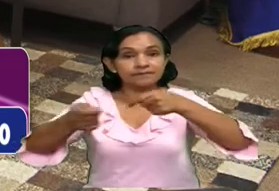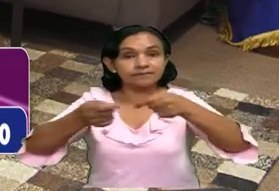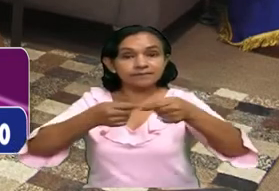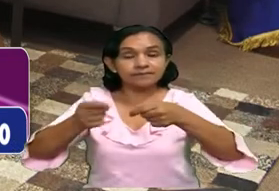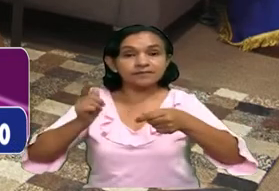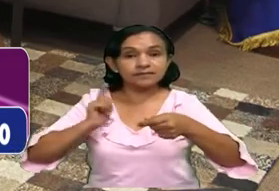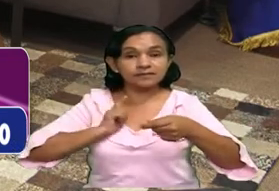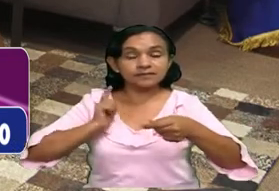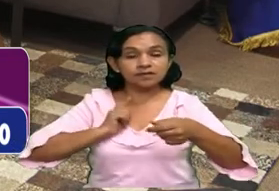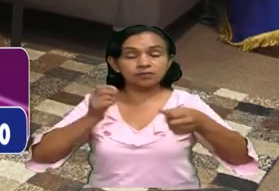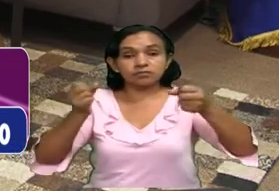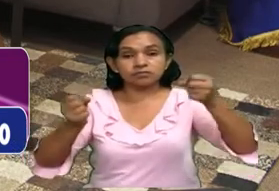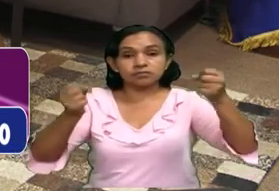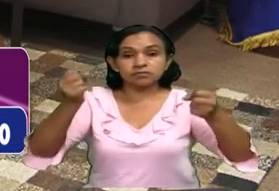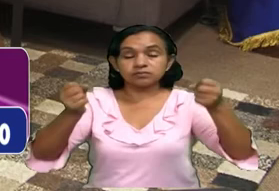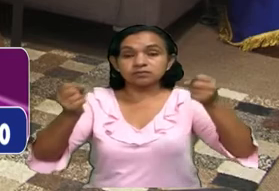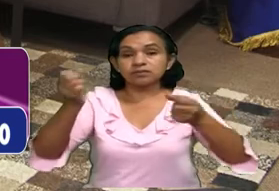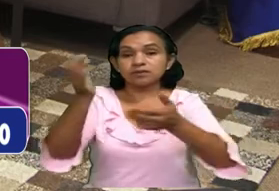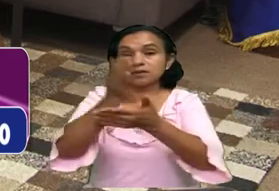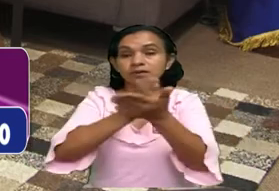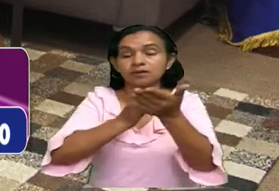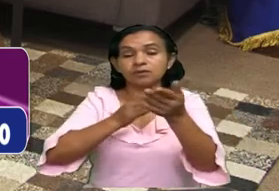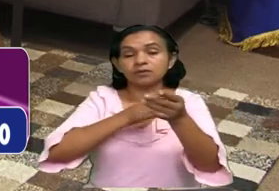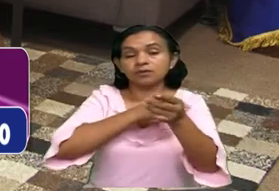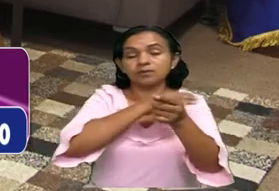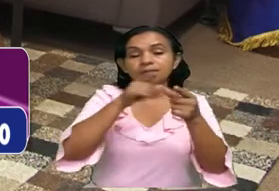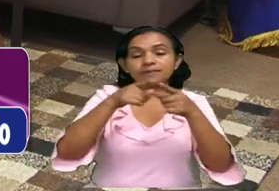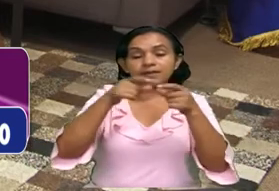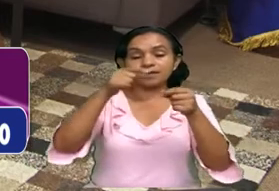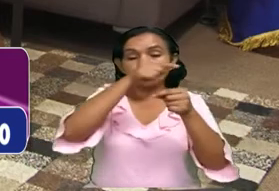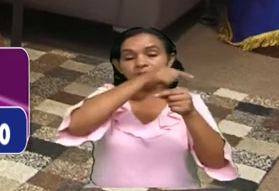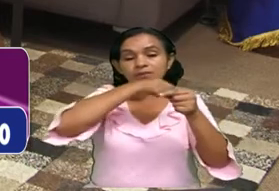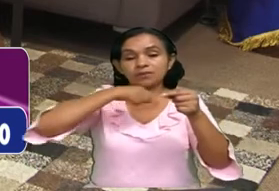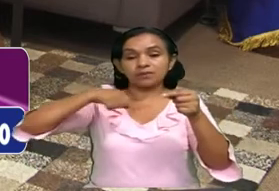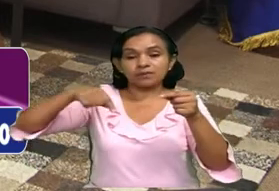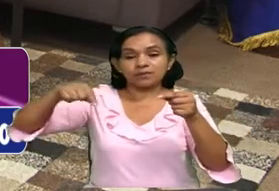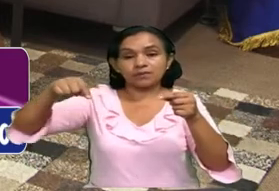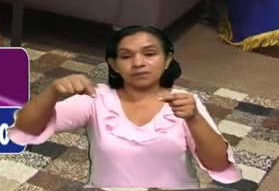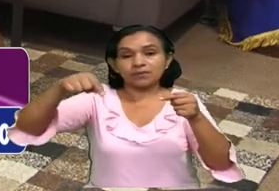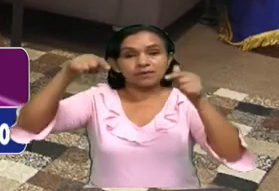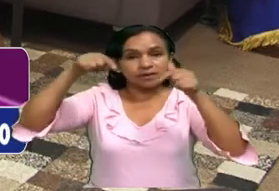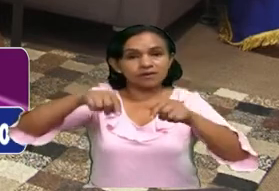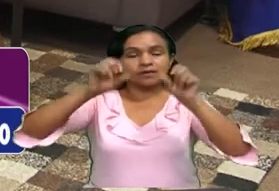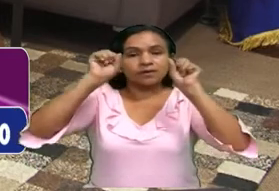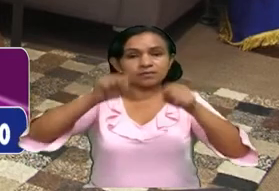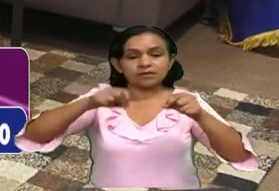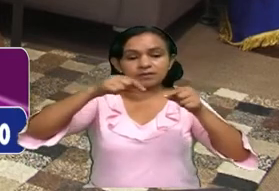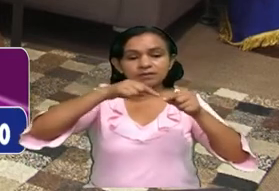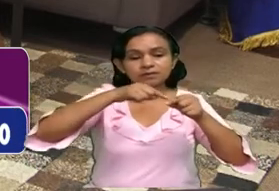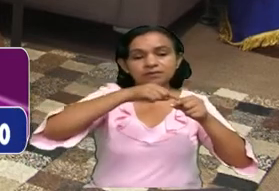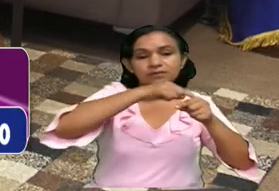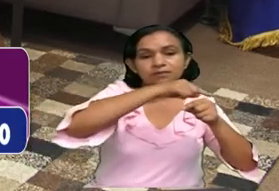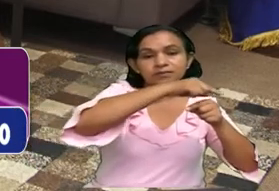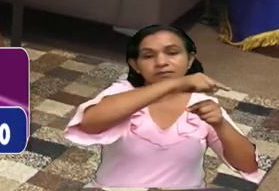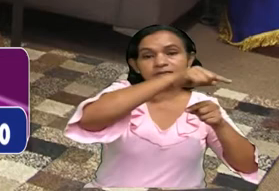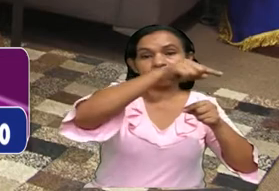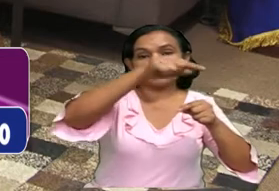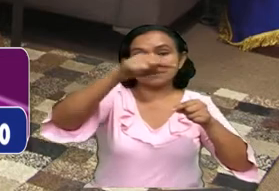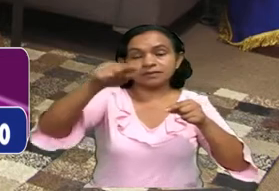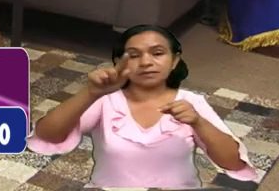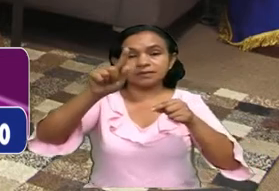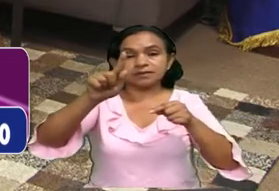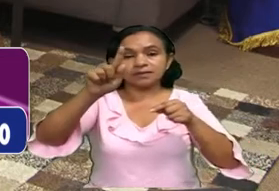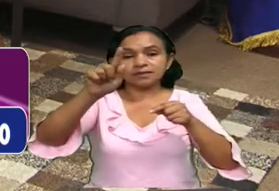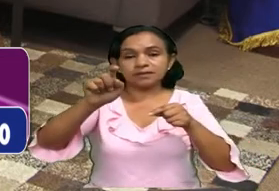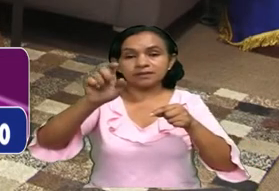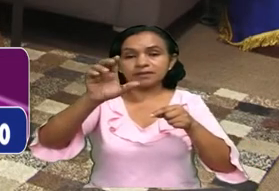tenían que, todavía dan la vuelta por Managua. Ya ahorita vos podés cruzarte desde el